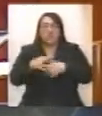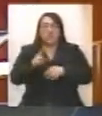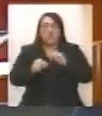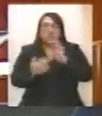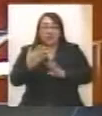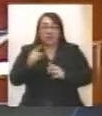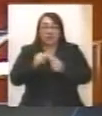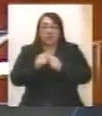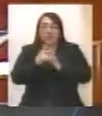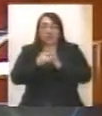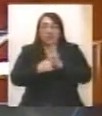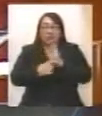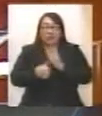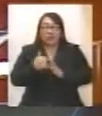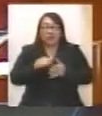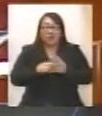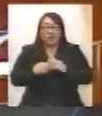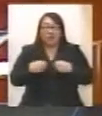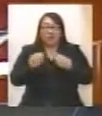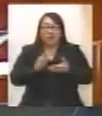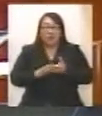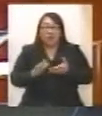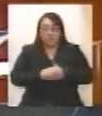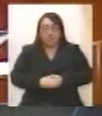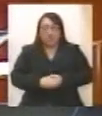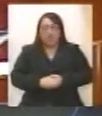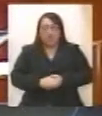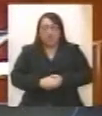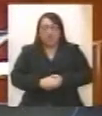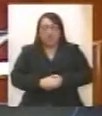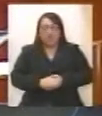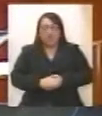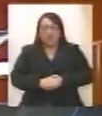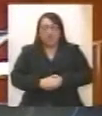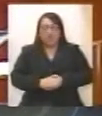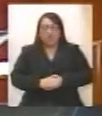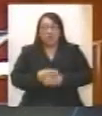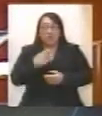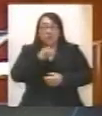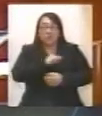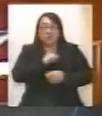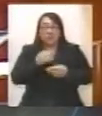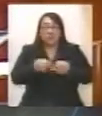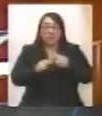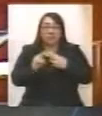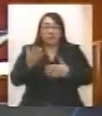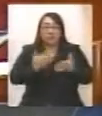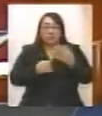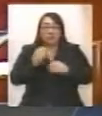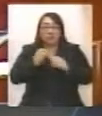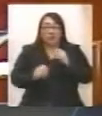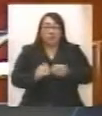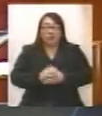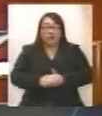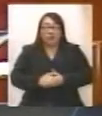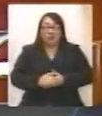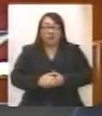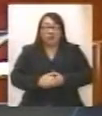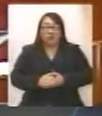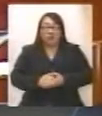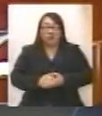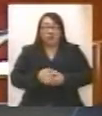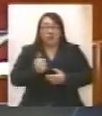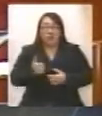vía decreto supremo, se autorizará a las entidades prestadoras de servicios de saneamiento a